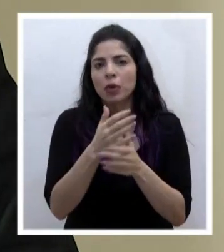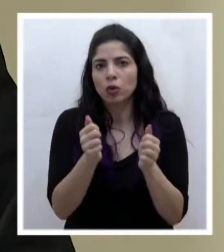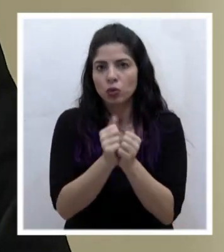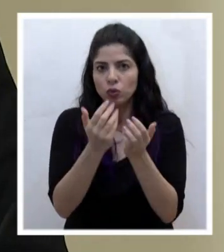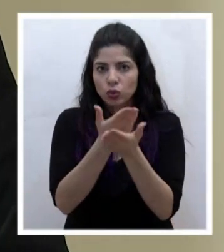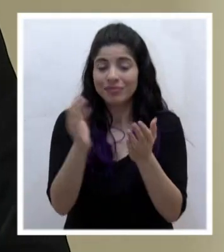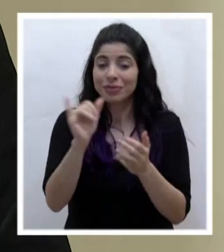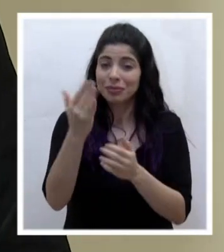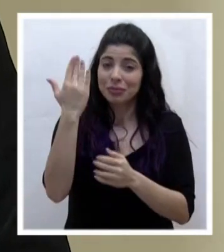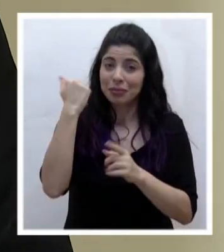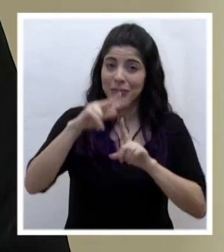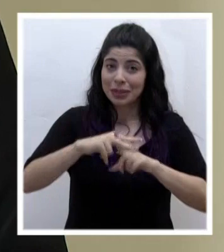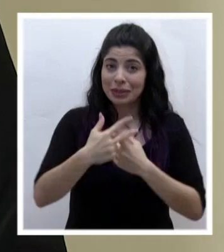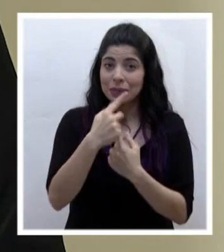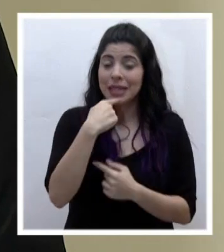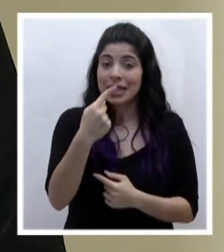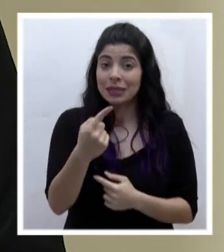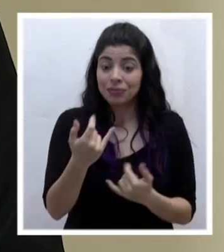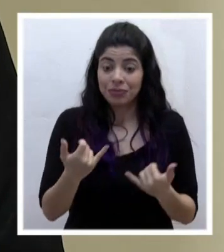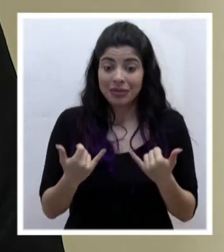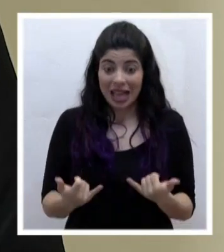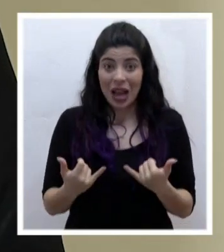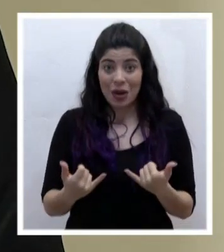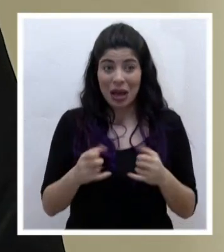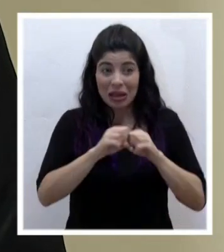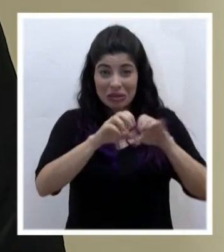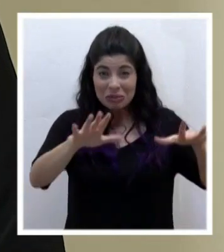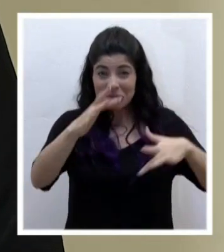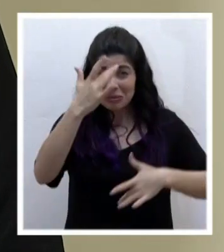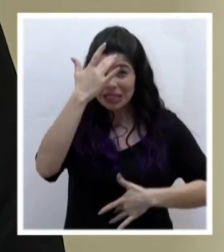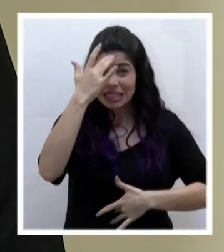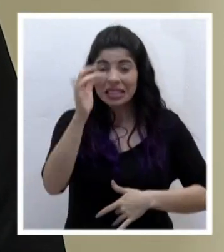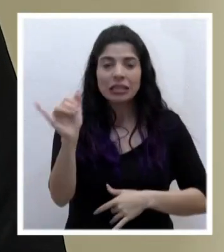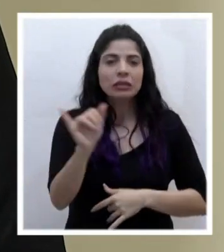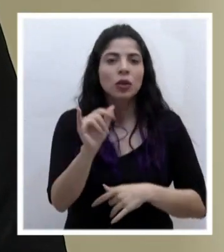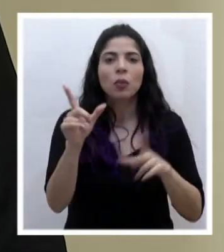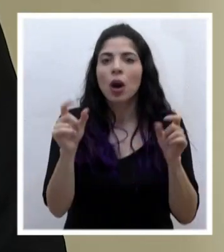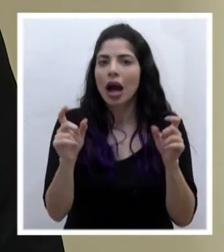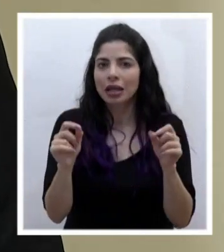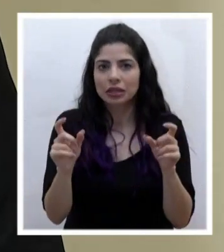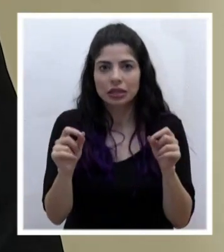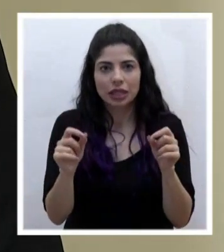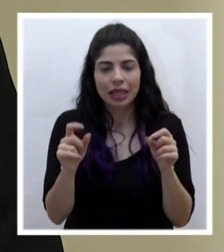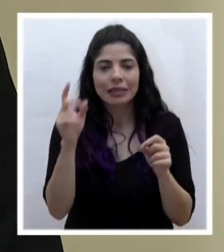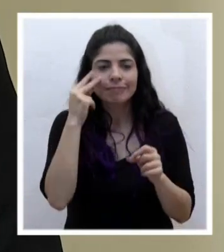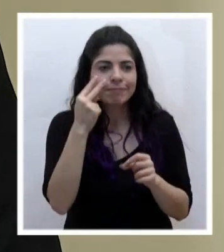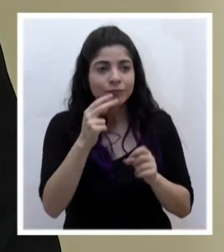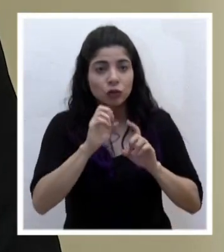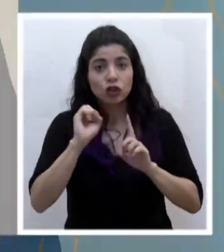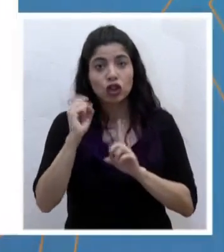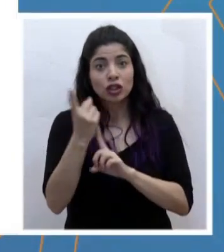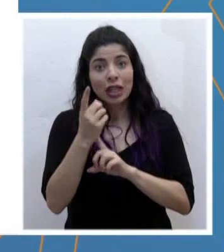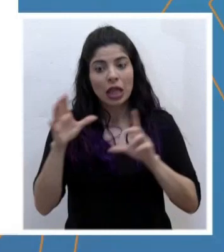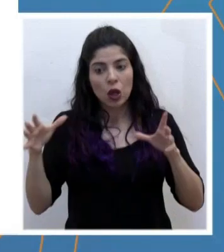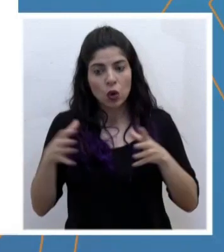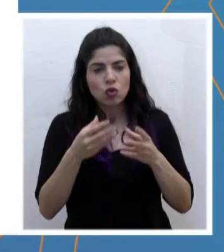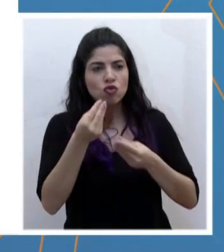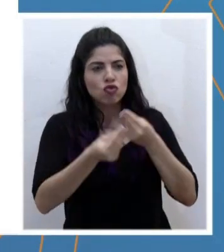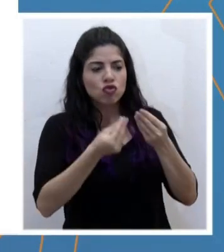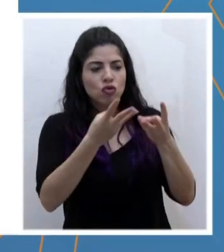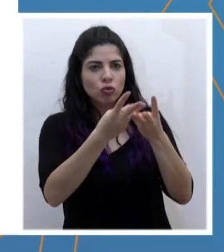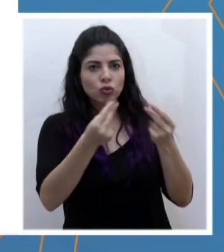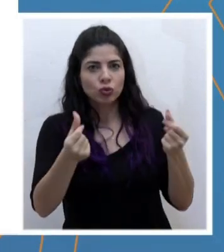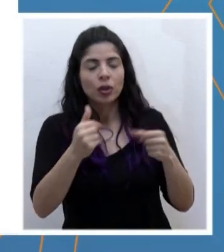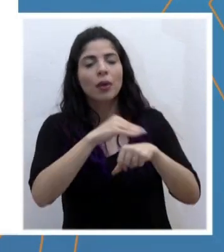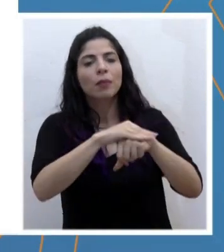les decía al inicio, esta peste es como un cáncer que tenemos que resolver como sociedad. Por favor, pongamos la